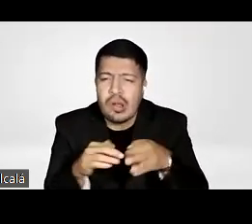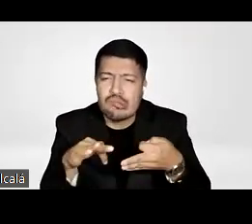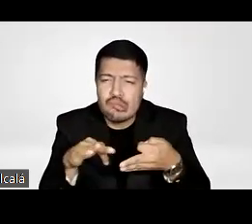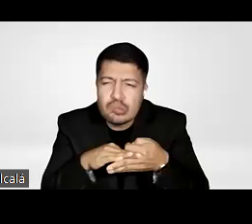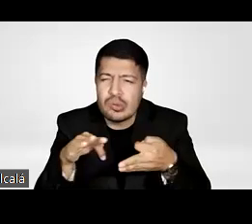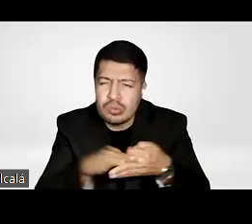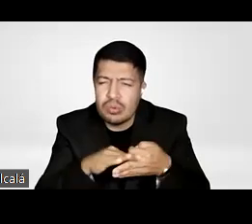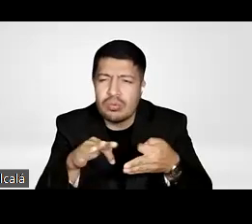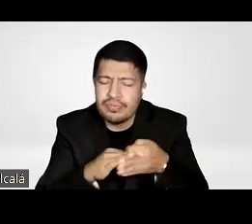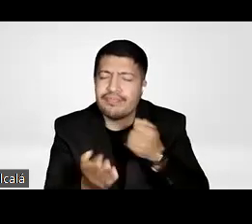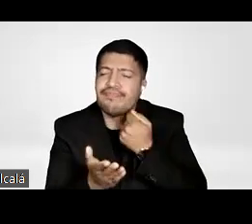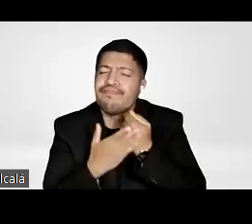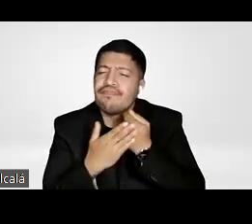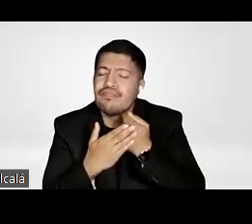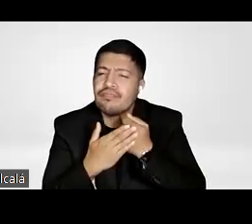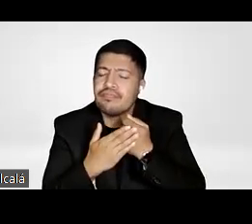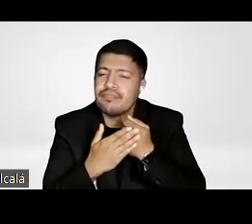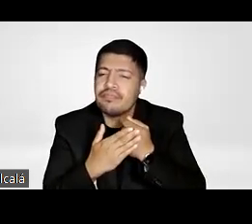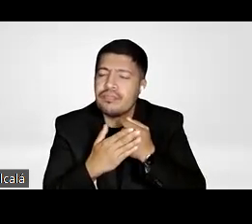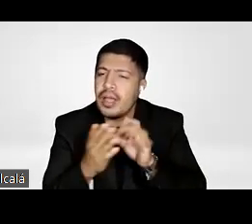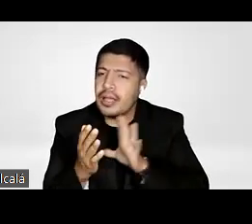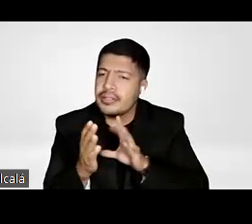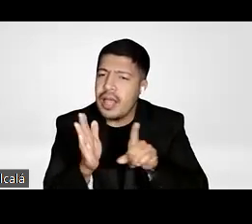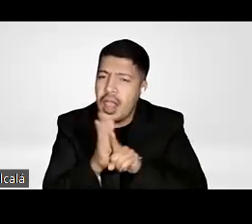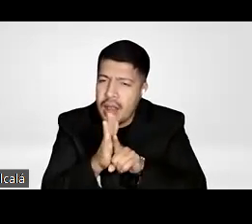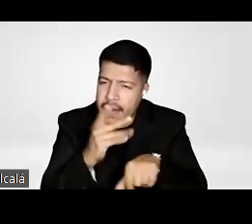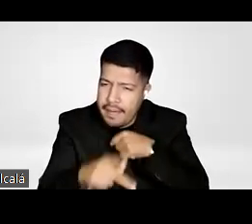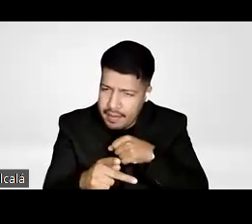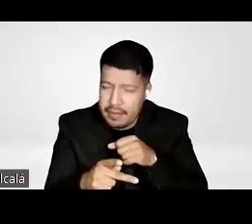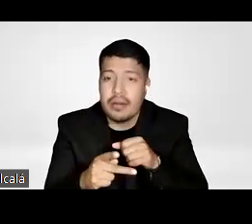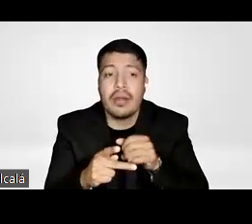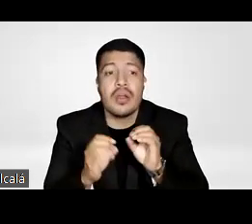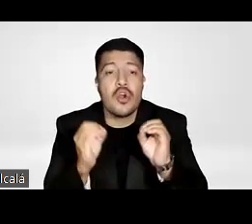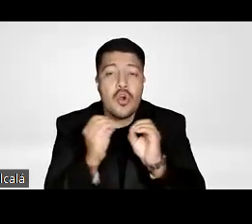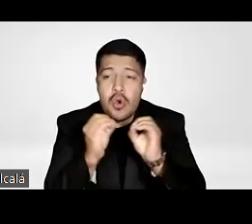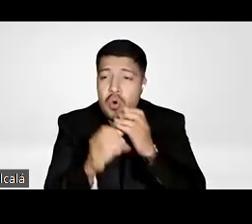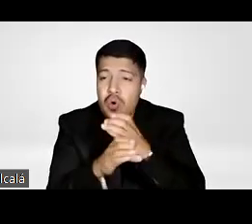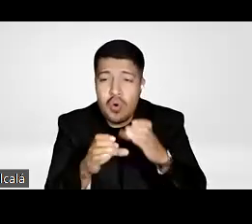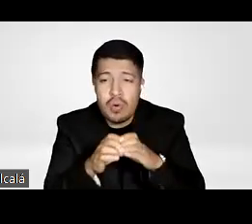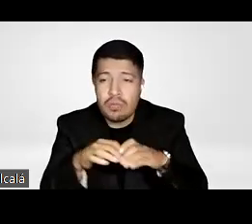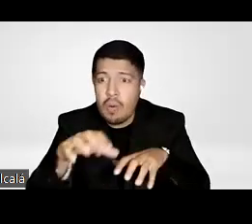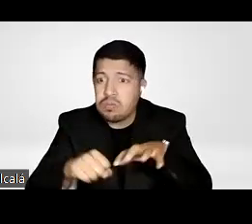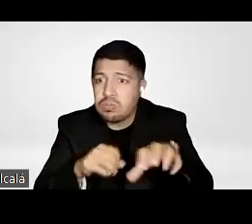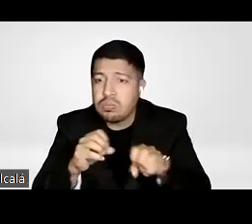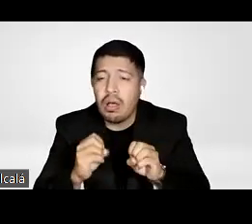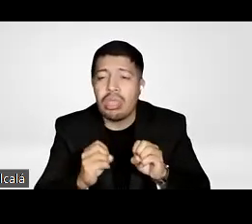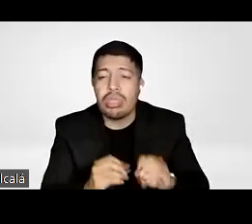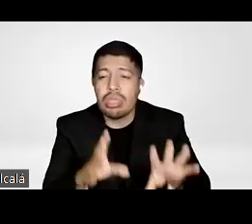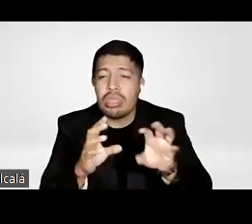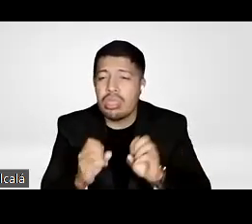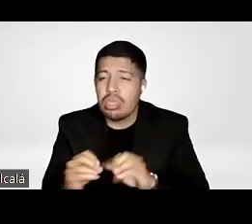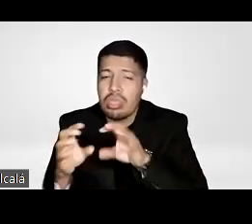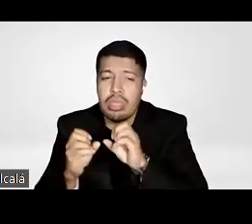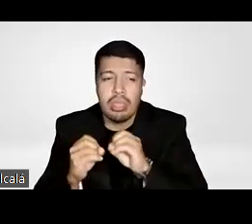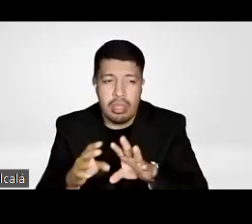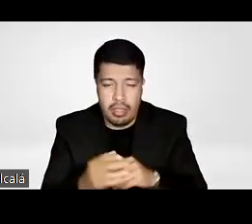Que no, ya dije lo demás, que no interactúe con los objetos, que no los explore. Nos vamos con la reacción de apoyo